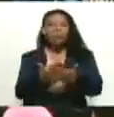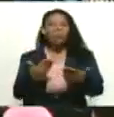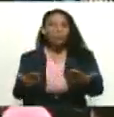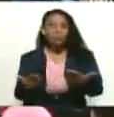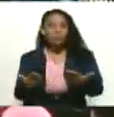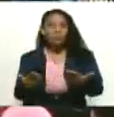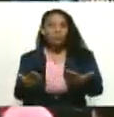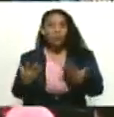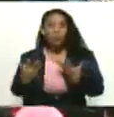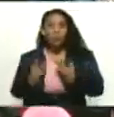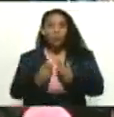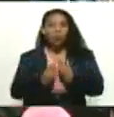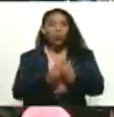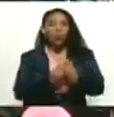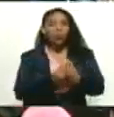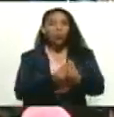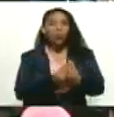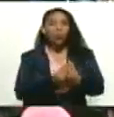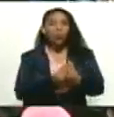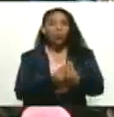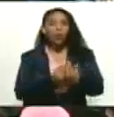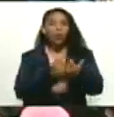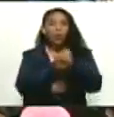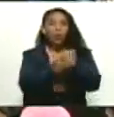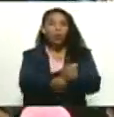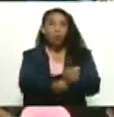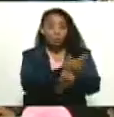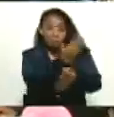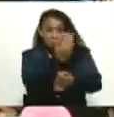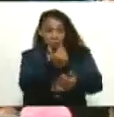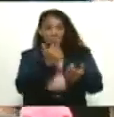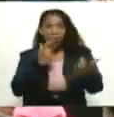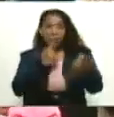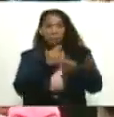viniera a acompañarlas el día de su graduación.